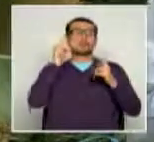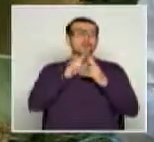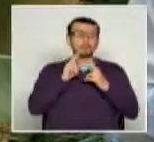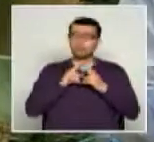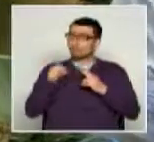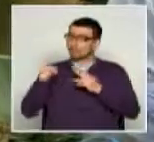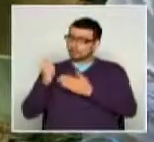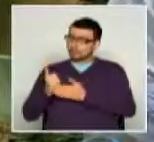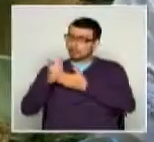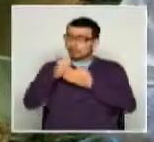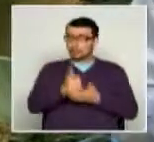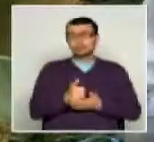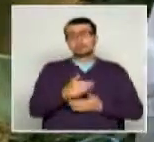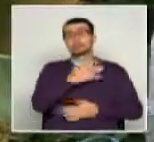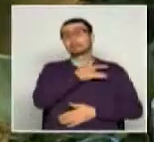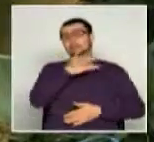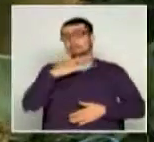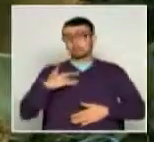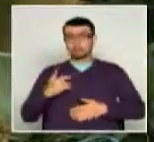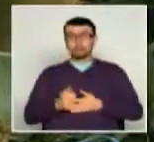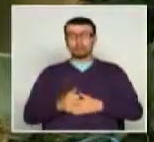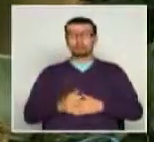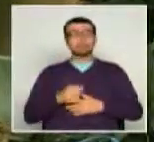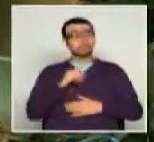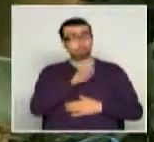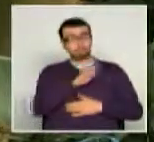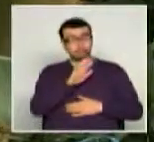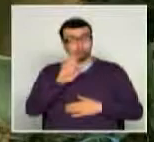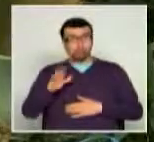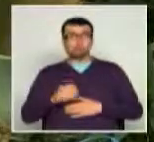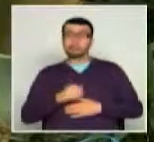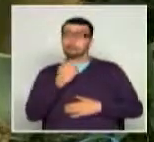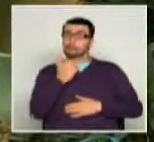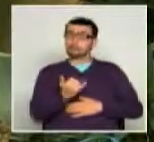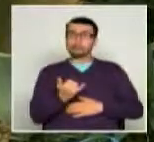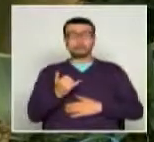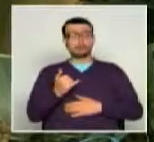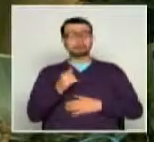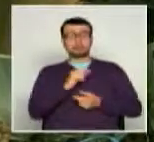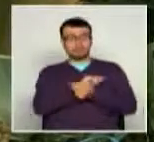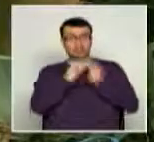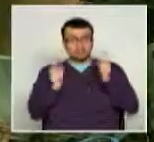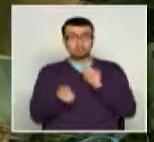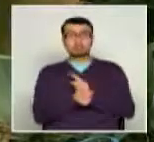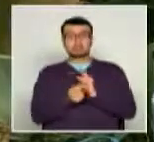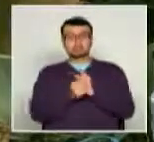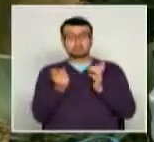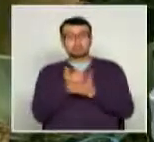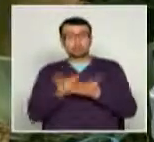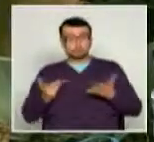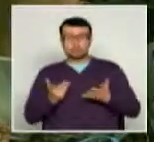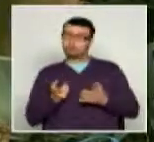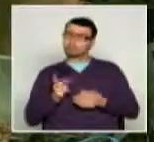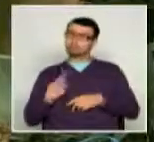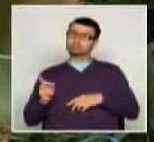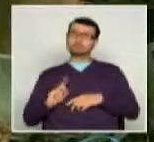ayudas terapéuticas. Y a propósito, no se dejen cambiar sus productos ni sus fórmulas. Así